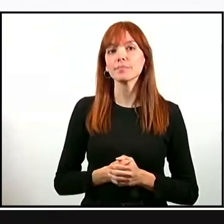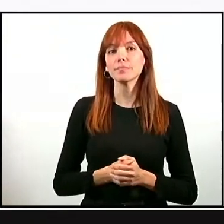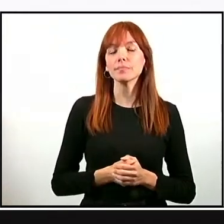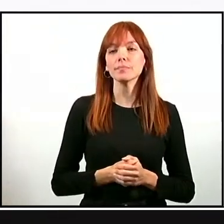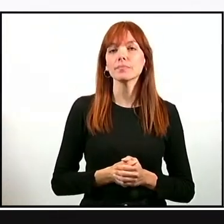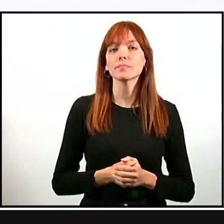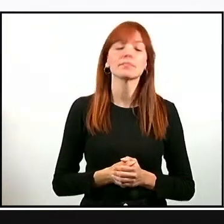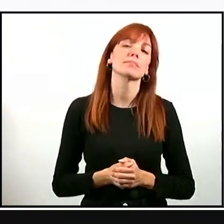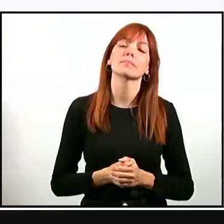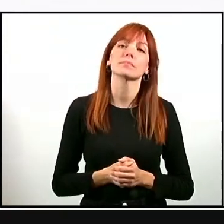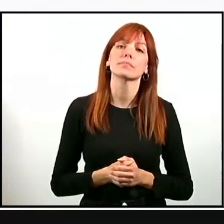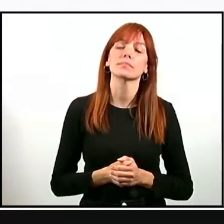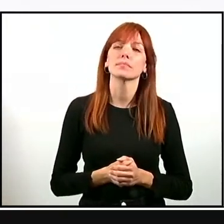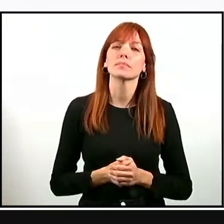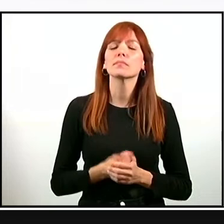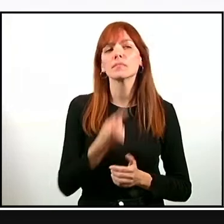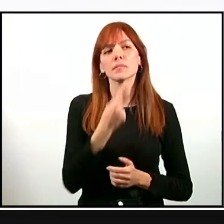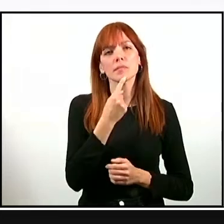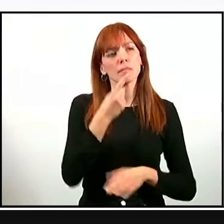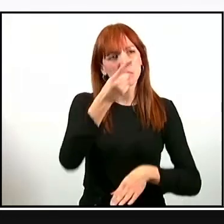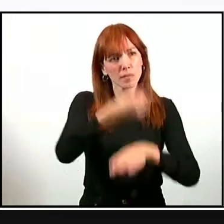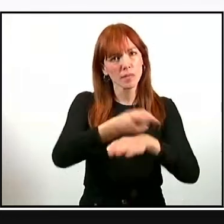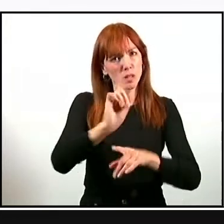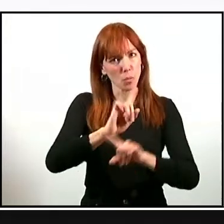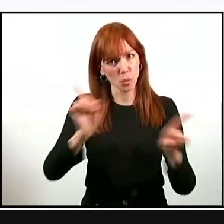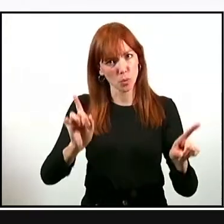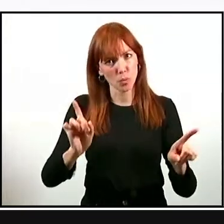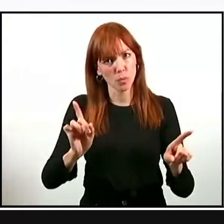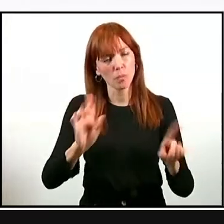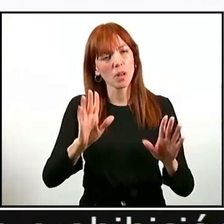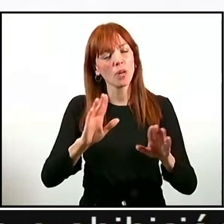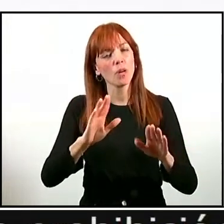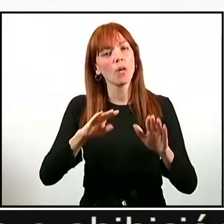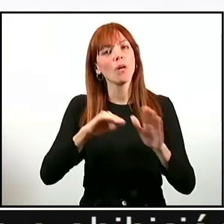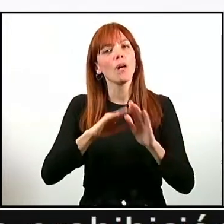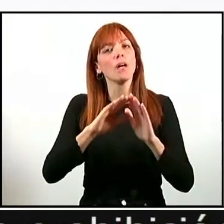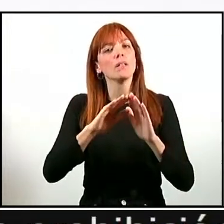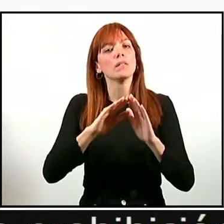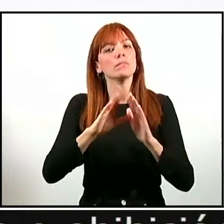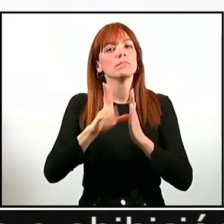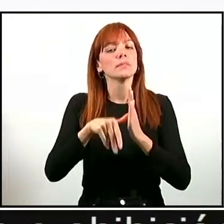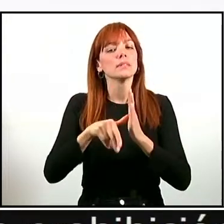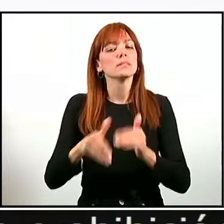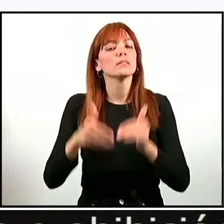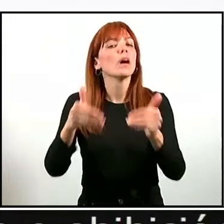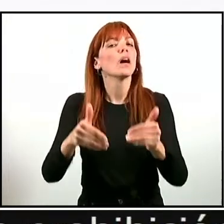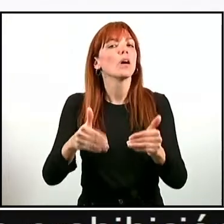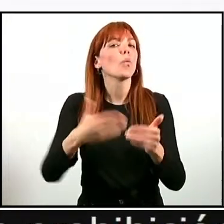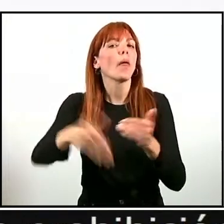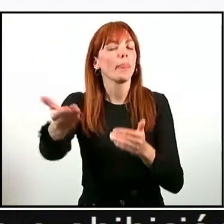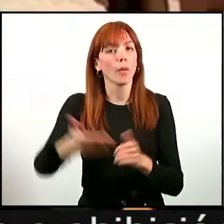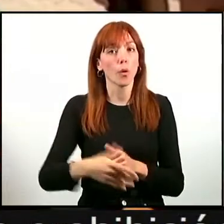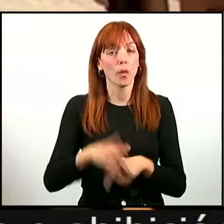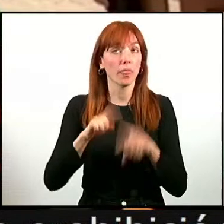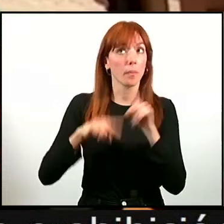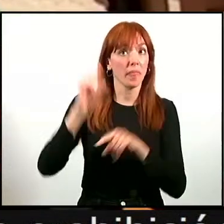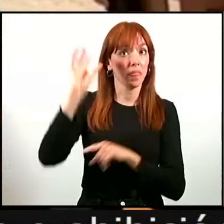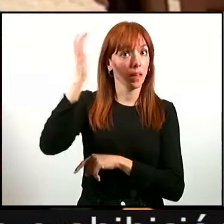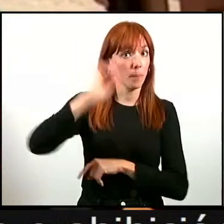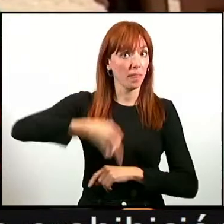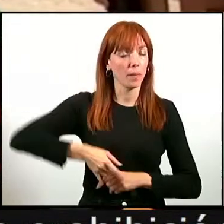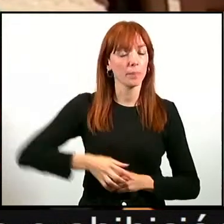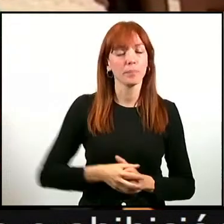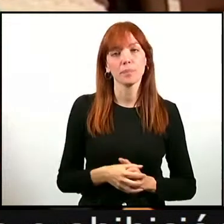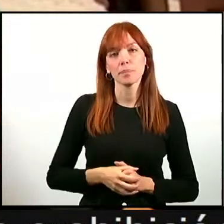no prohibición o obligación. ¿Y el aplazamiento hasta cuándo? Aunque entiendo también que será dependiendo de la climatología, ¿no?